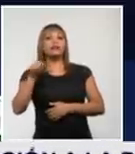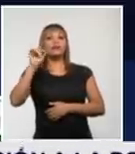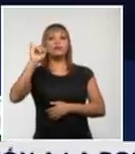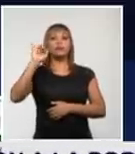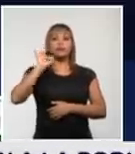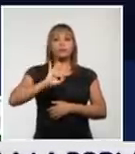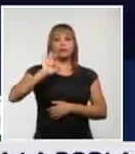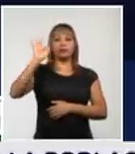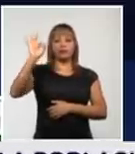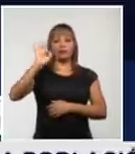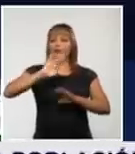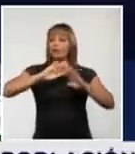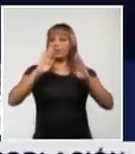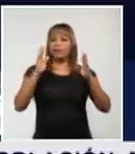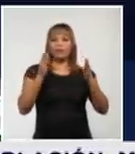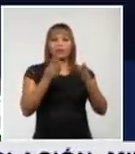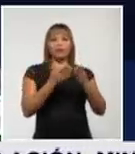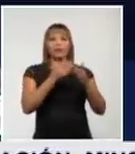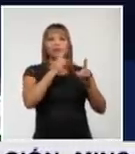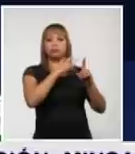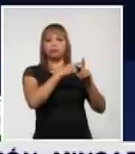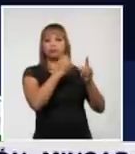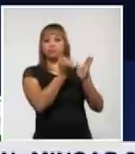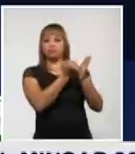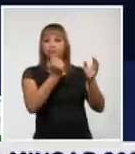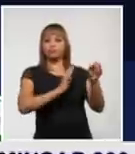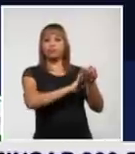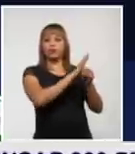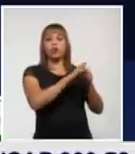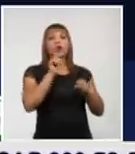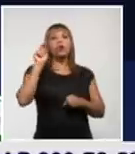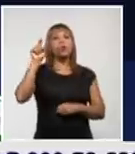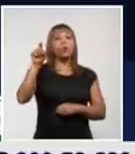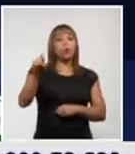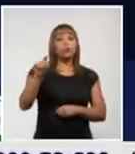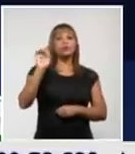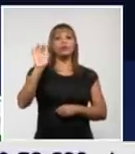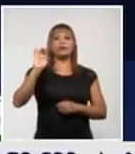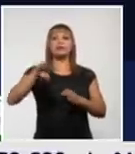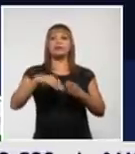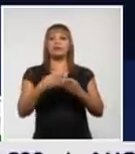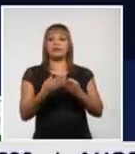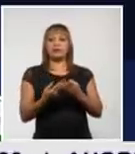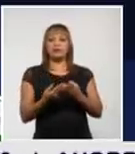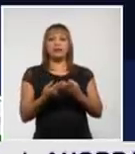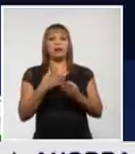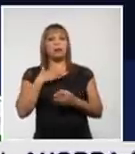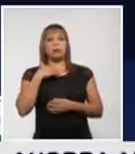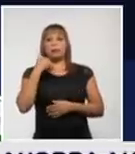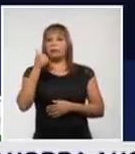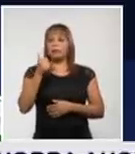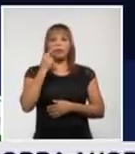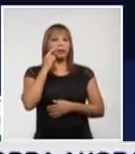70,6% de todos los diagnosticados en los últimos 15 días no tienen síntomas de la